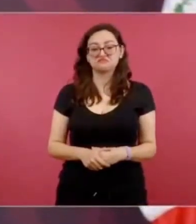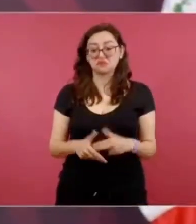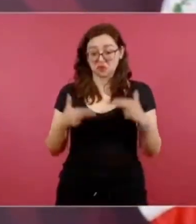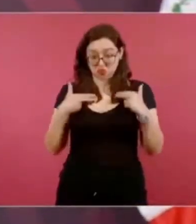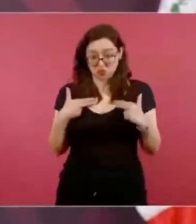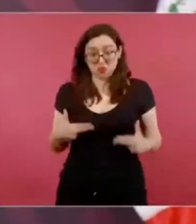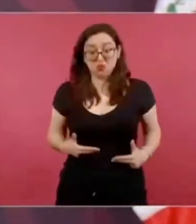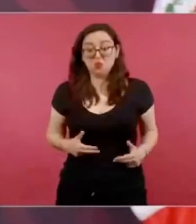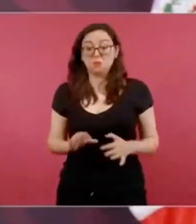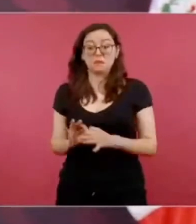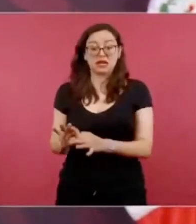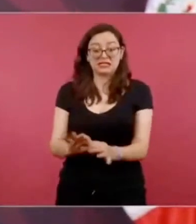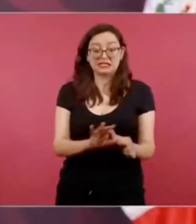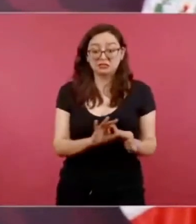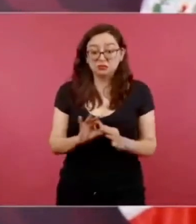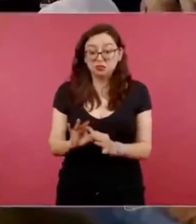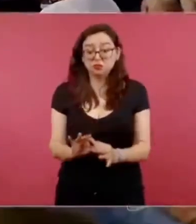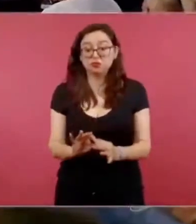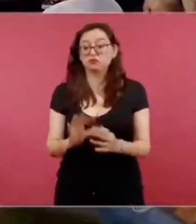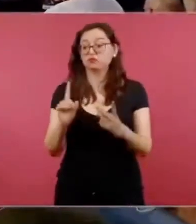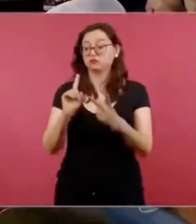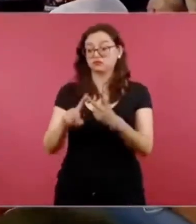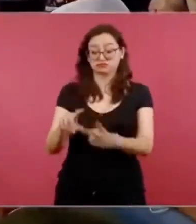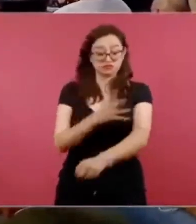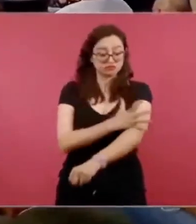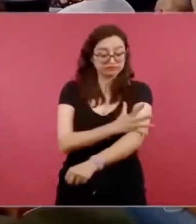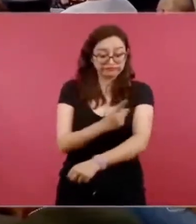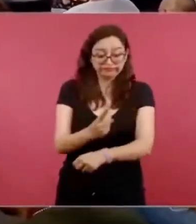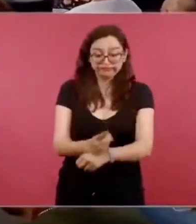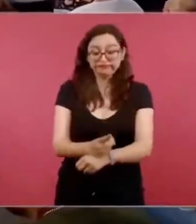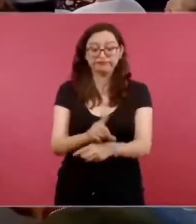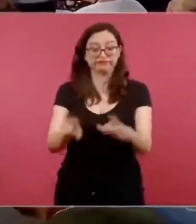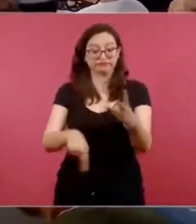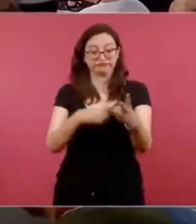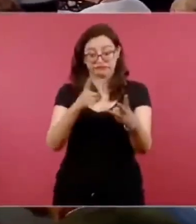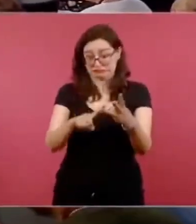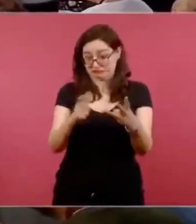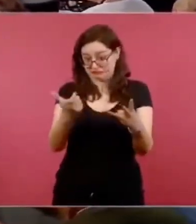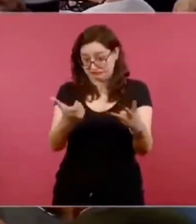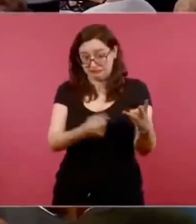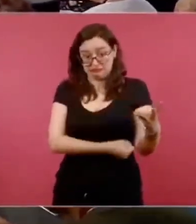la honestidad, la austeridad republicana.